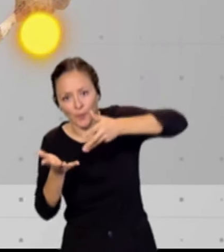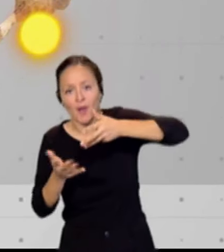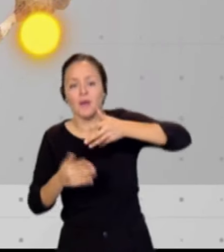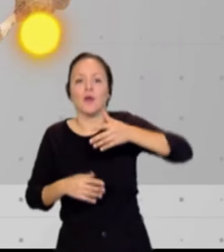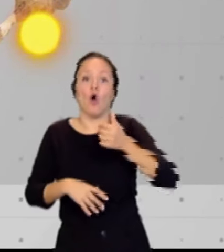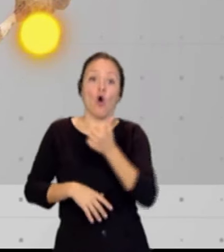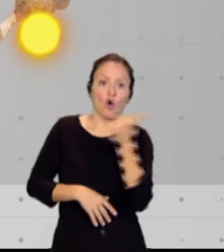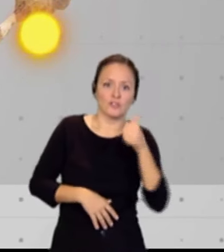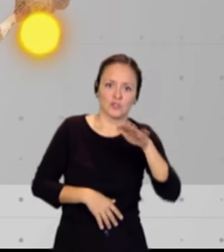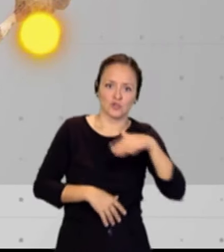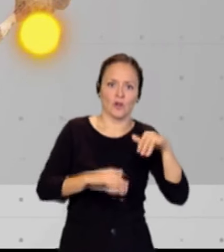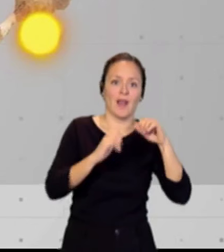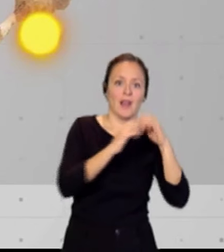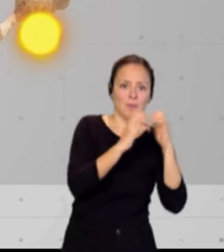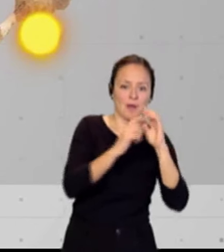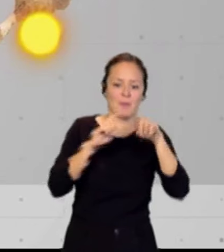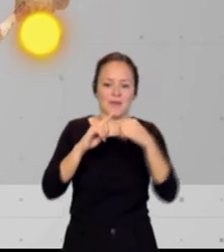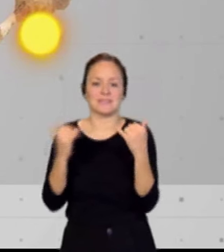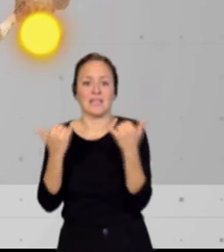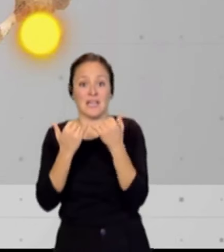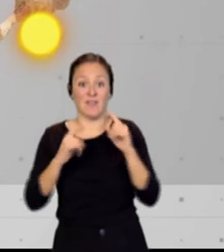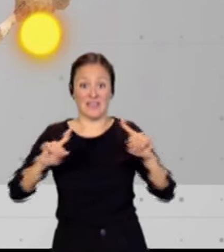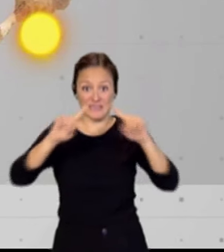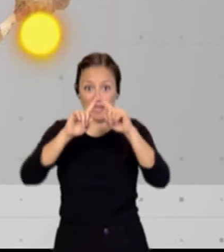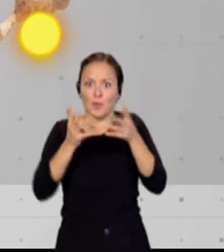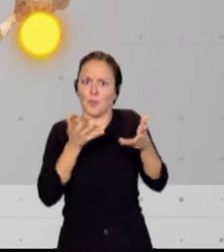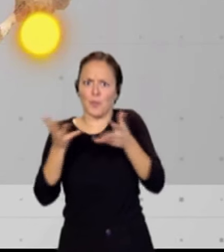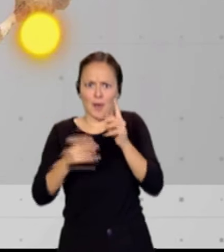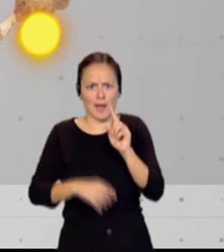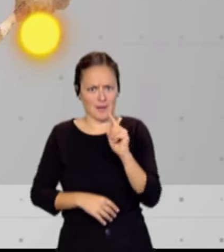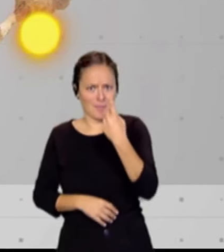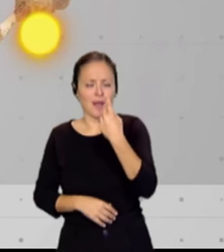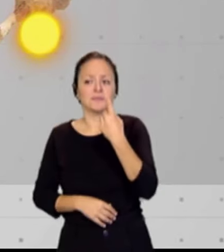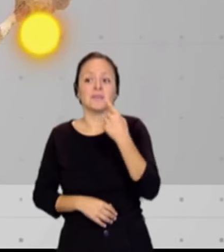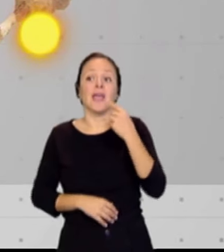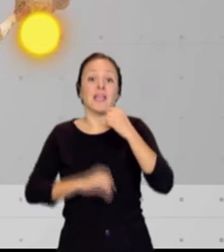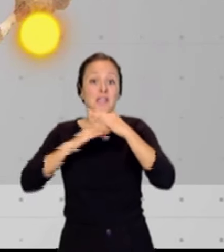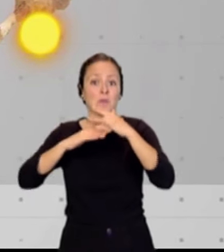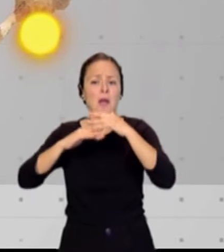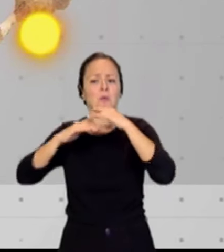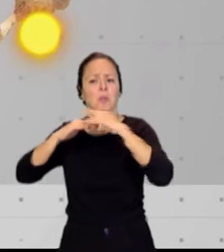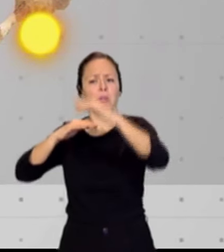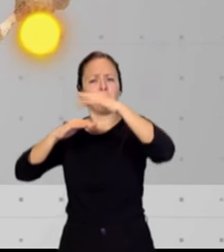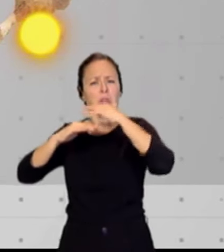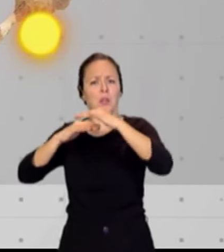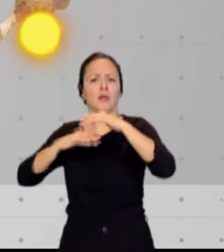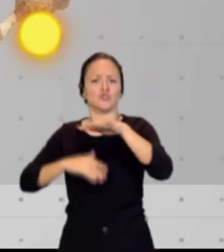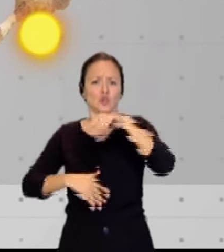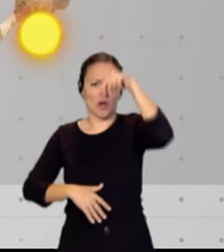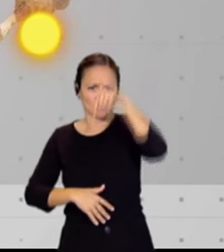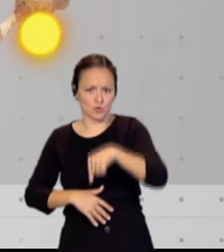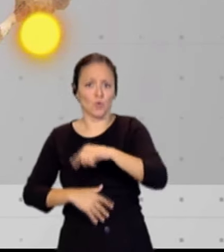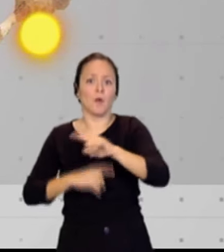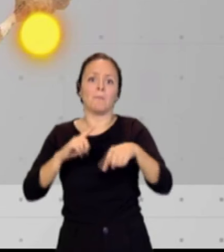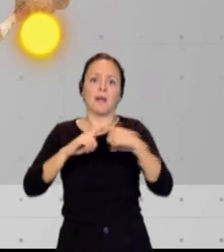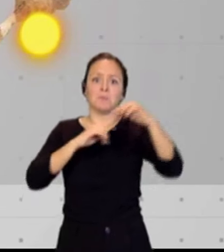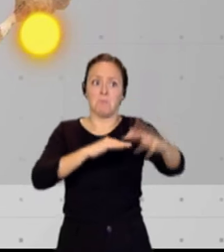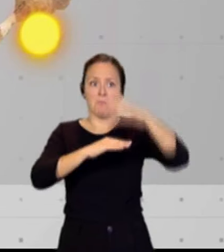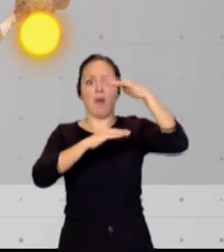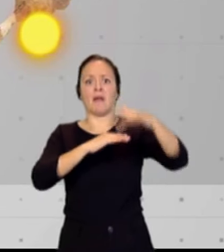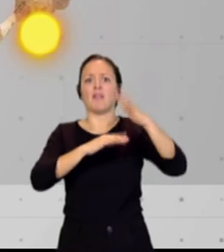tenerife más intenso en el teide y en el mar va a predominar la marejadilla en las costas del sur y la marejada en el resto aunque las suelas más